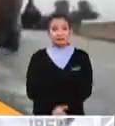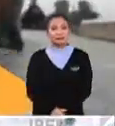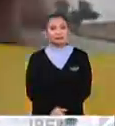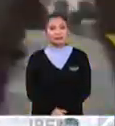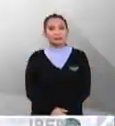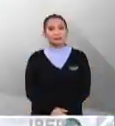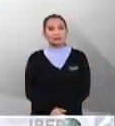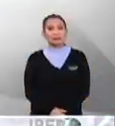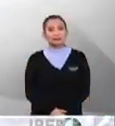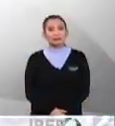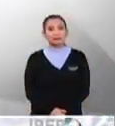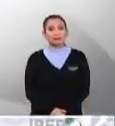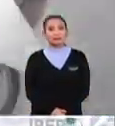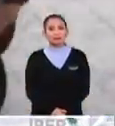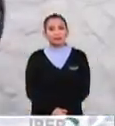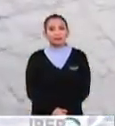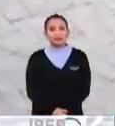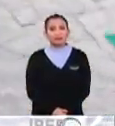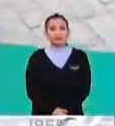Unidos.